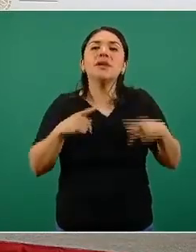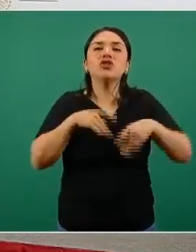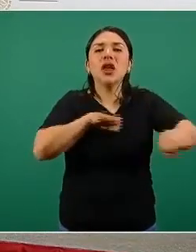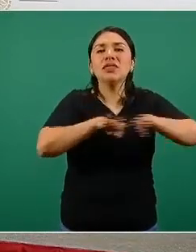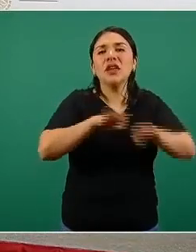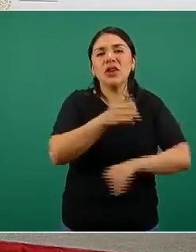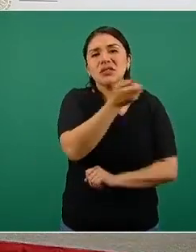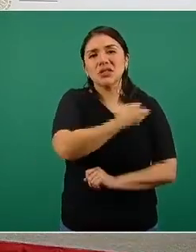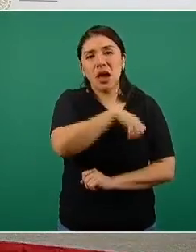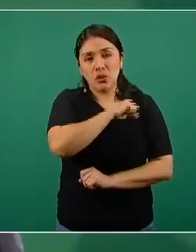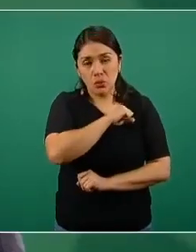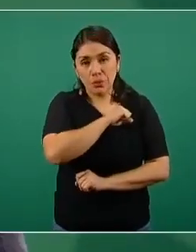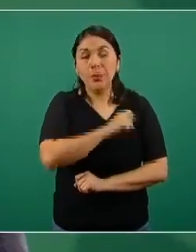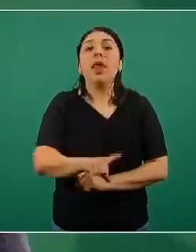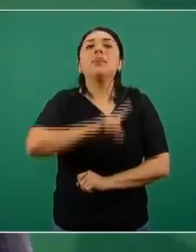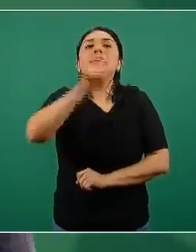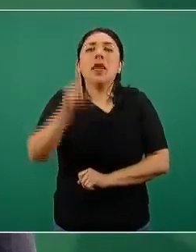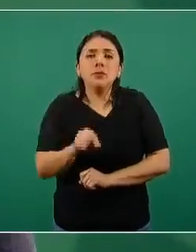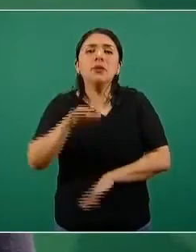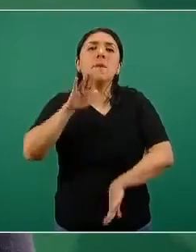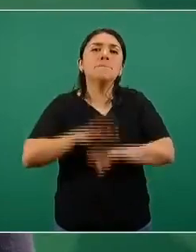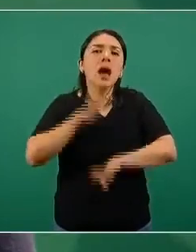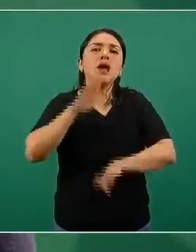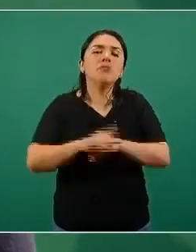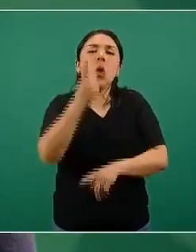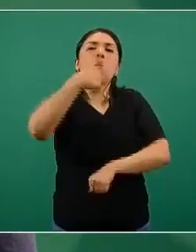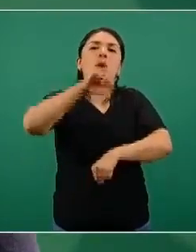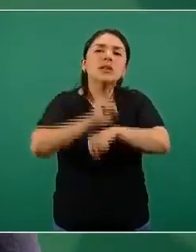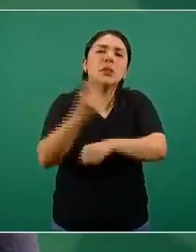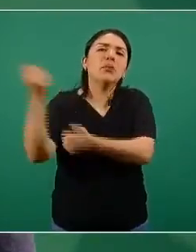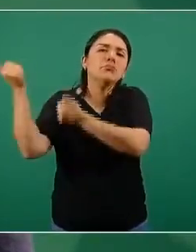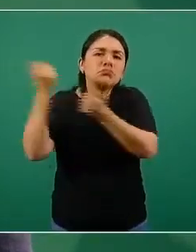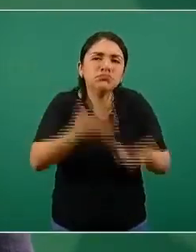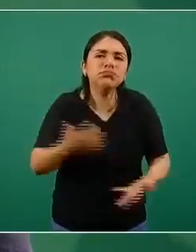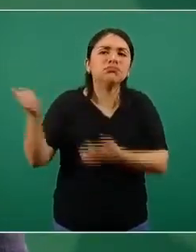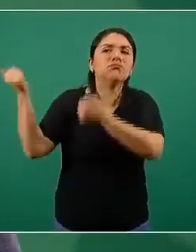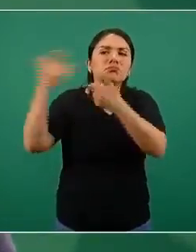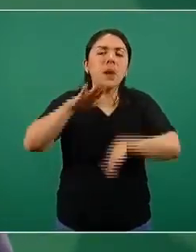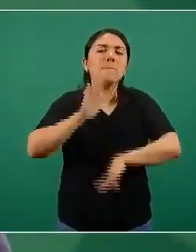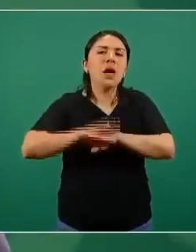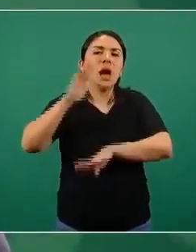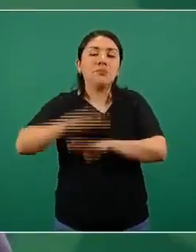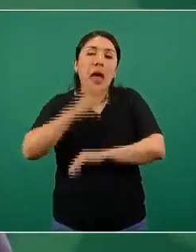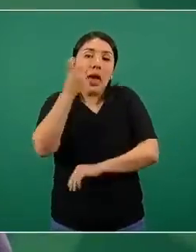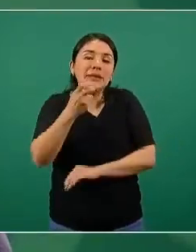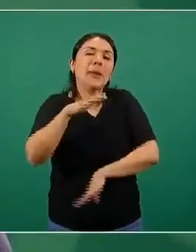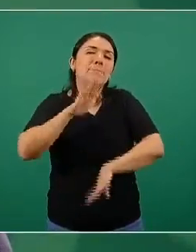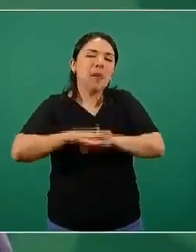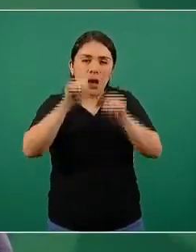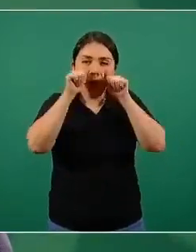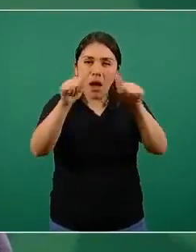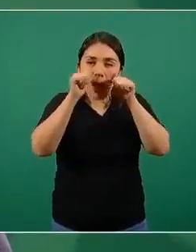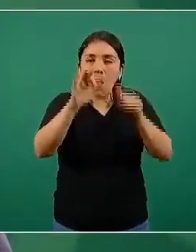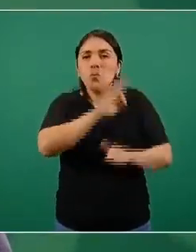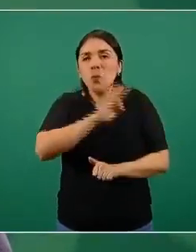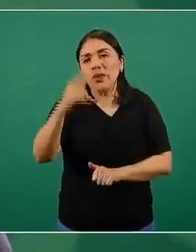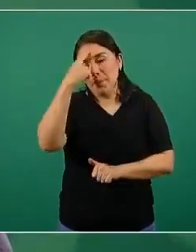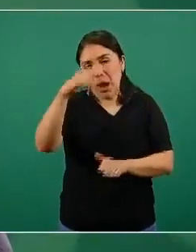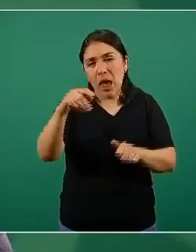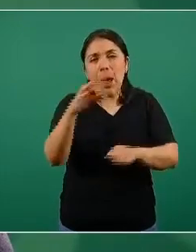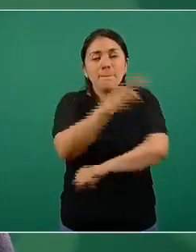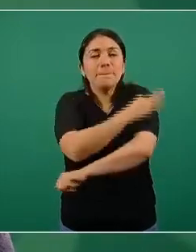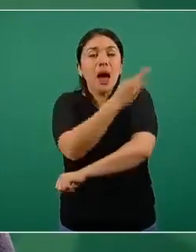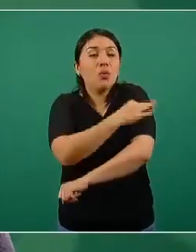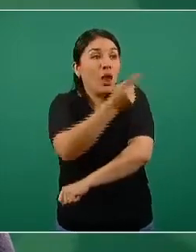de salud y después estaremos recibiendo cada semana y ahí es como podemos ir incrementando hacia el personal de salud